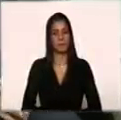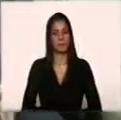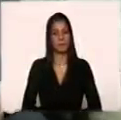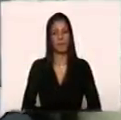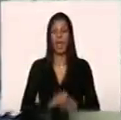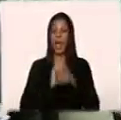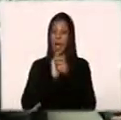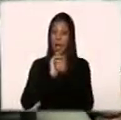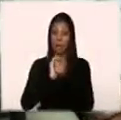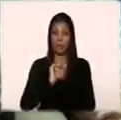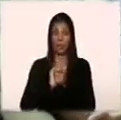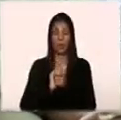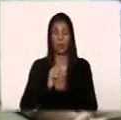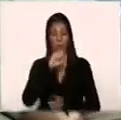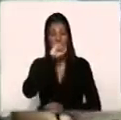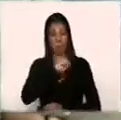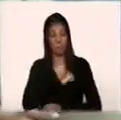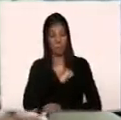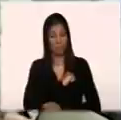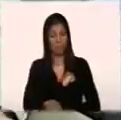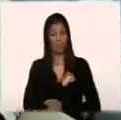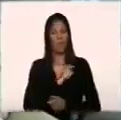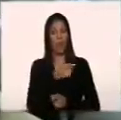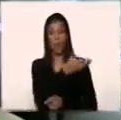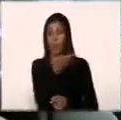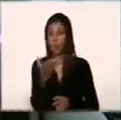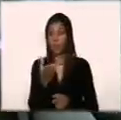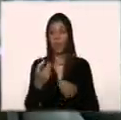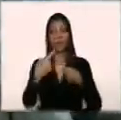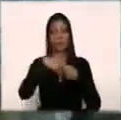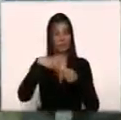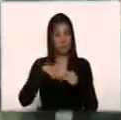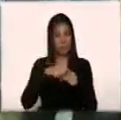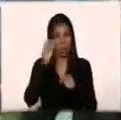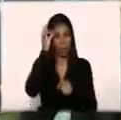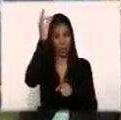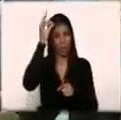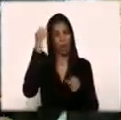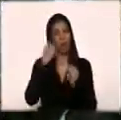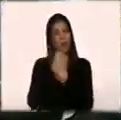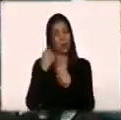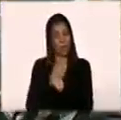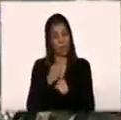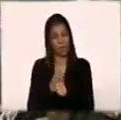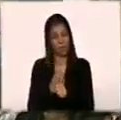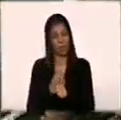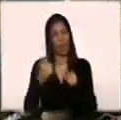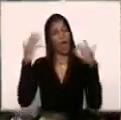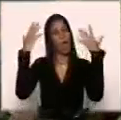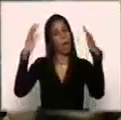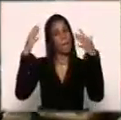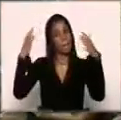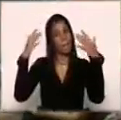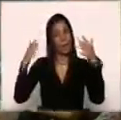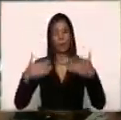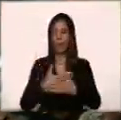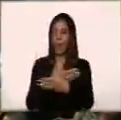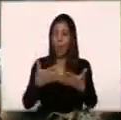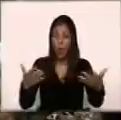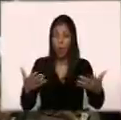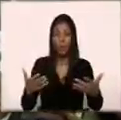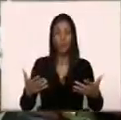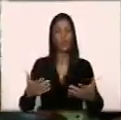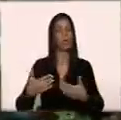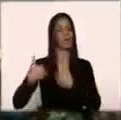Camarada de la Comisión de Trabajadores y Trabajadoras, un aplauso para ustedes también, que asumieron